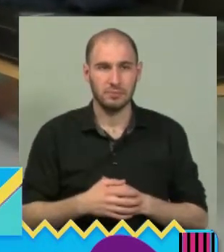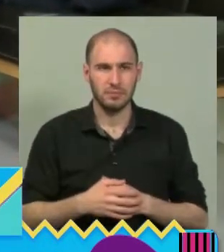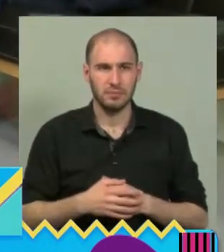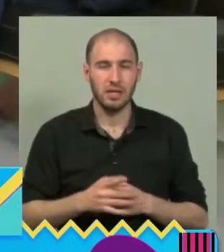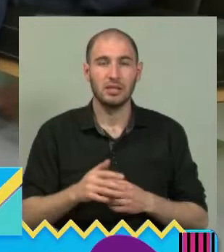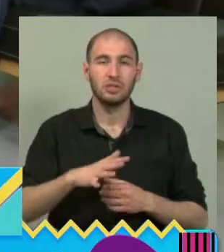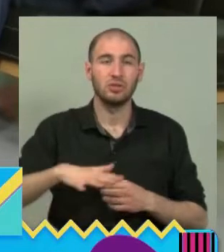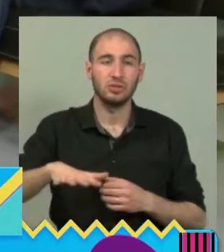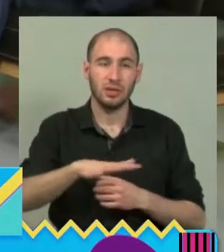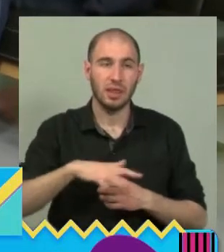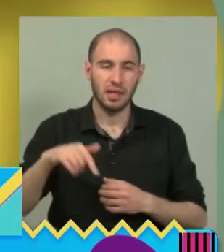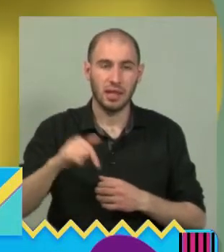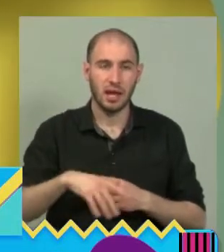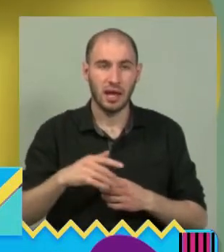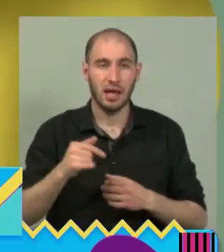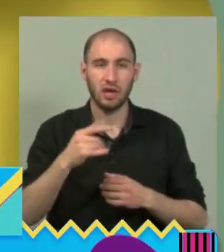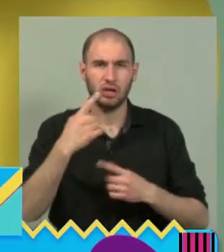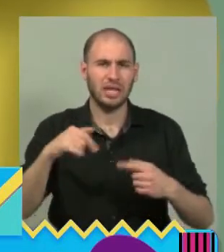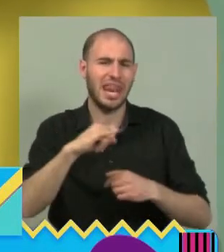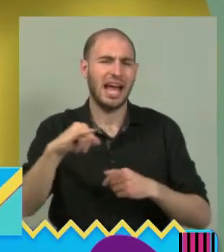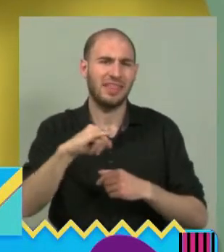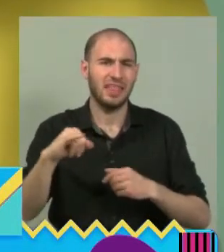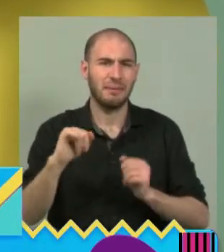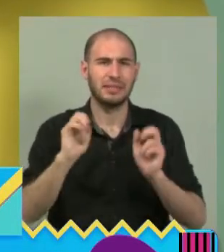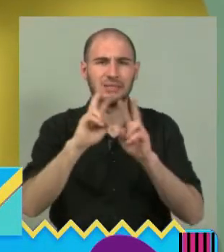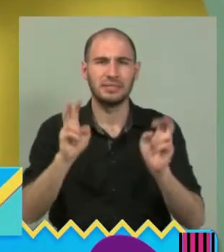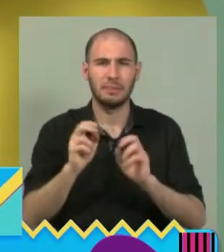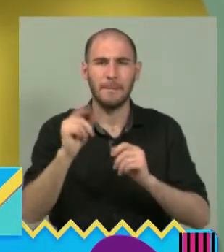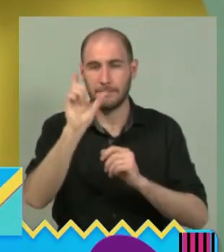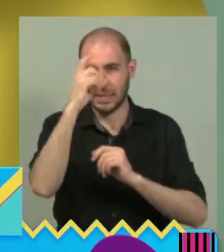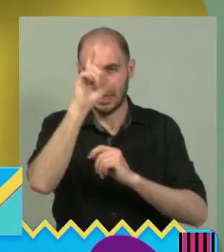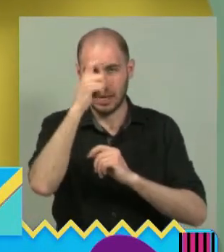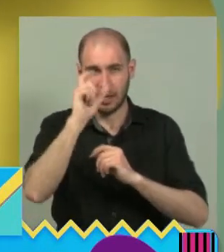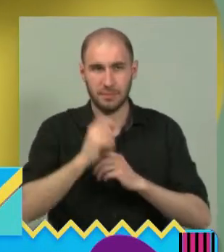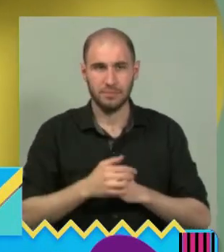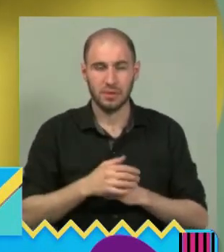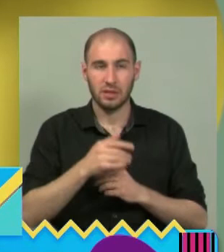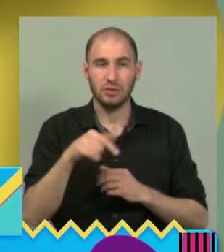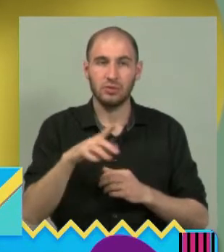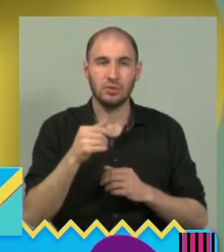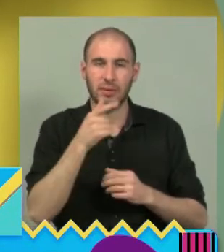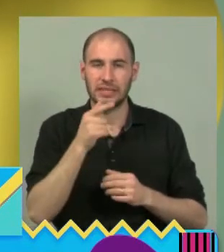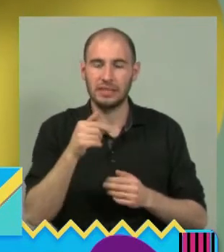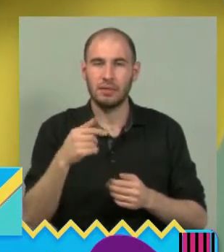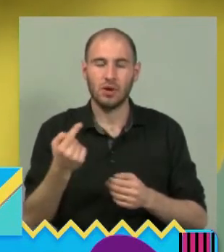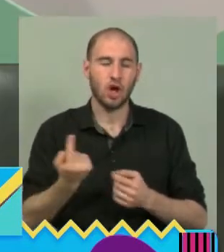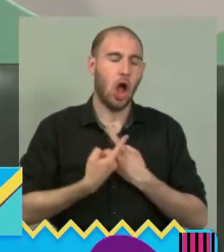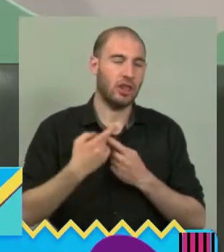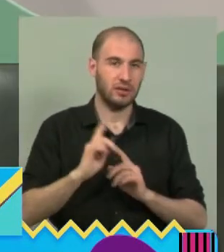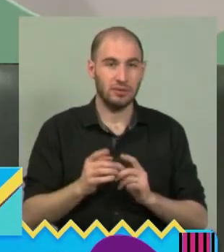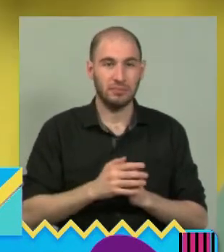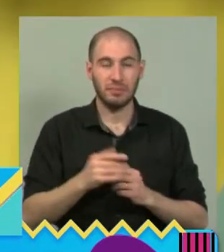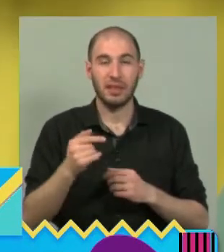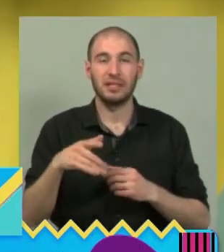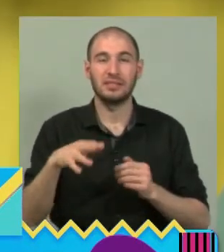En la sociedad hay una visión bastante negativa, me parece, con respecto a las minerías. Me parece que ninguno se quiere quemar, por decirlo de alguna forma. La llamada